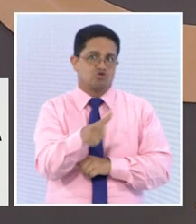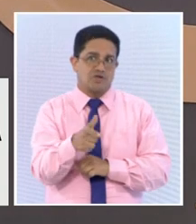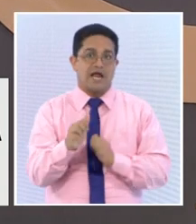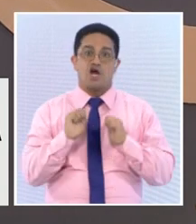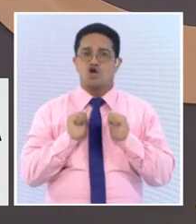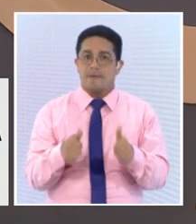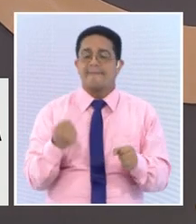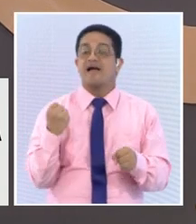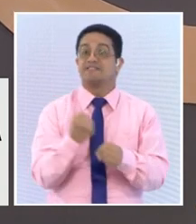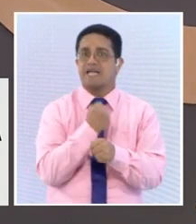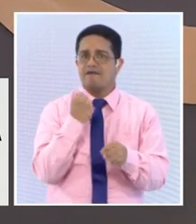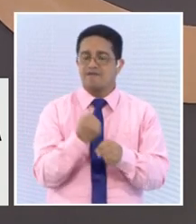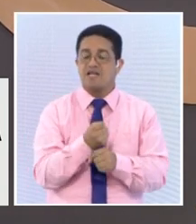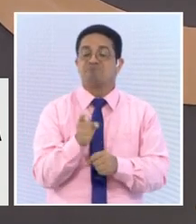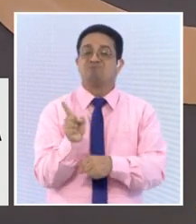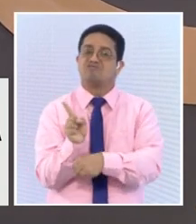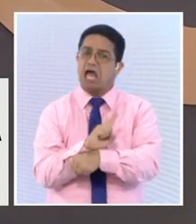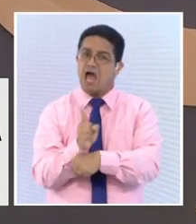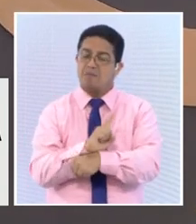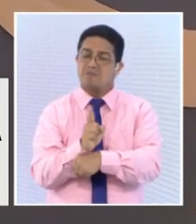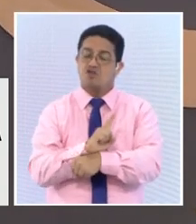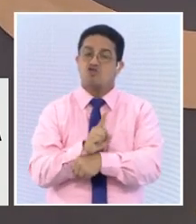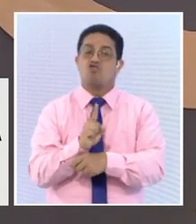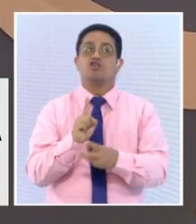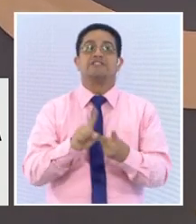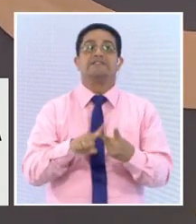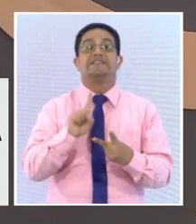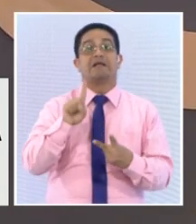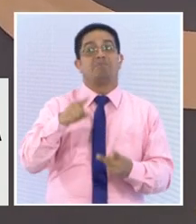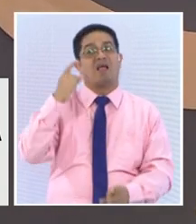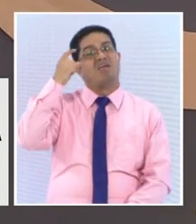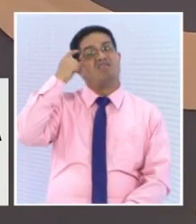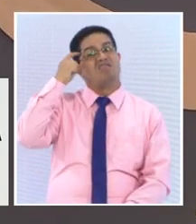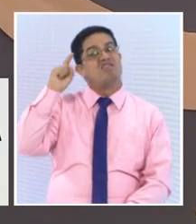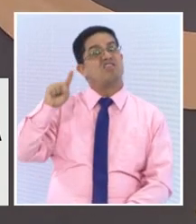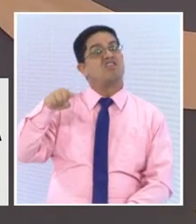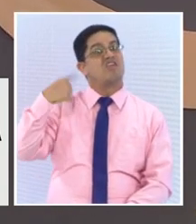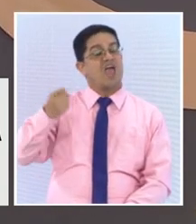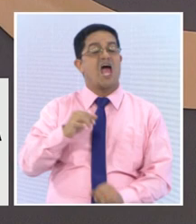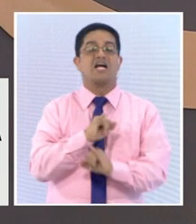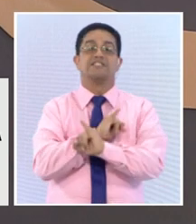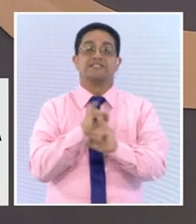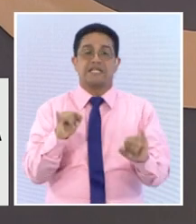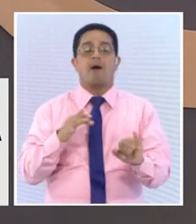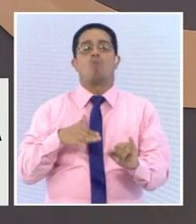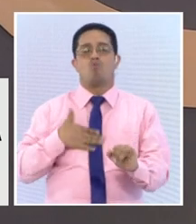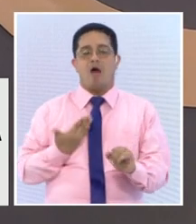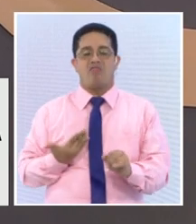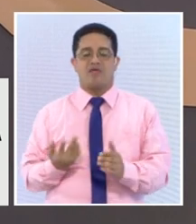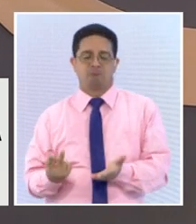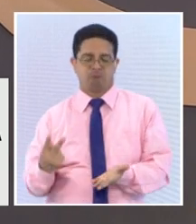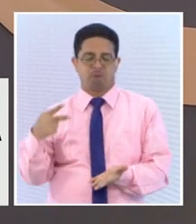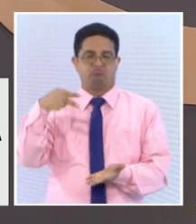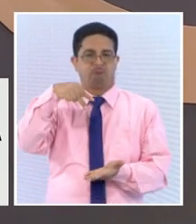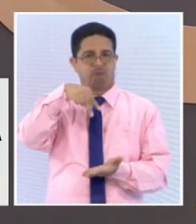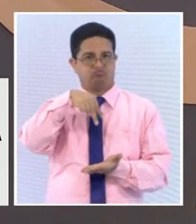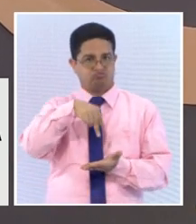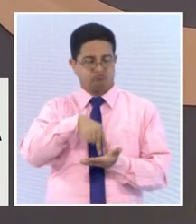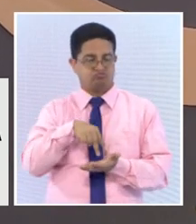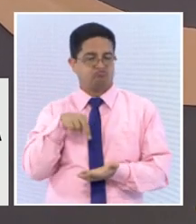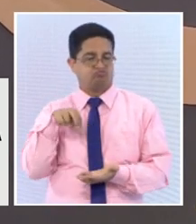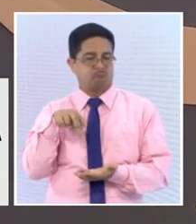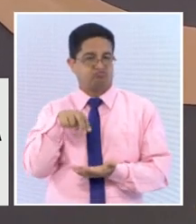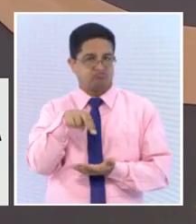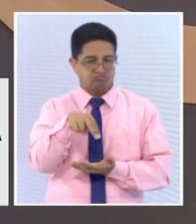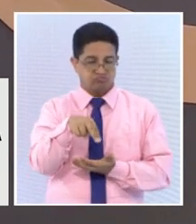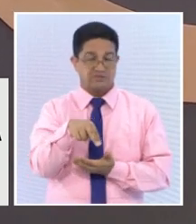más rápida, más satisfactoria e incluso al día siguiente de una cirugía ya puede estar caminando y realizando sus primeras